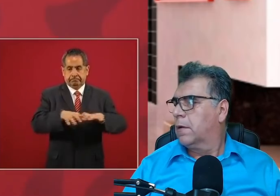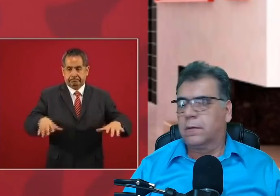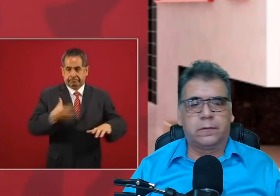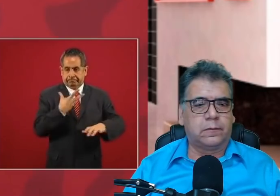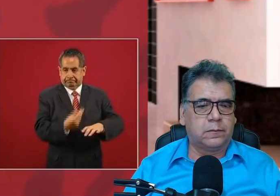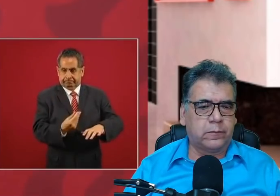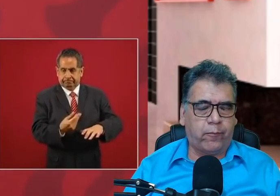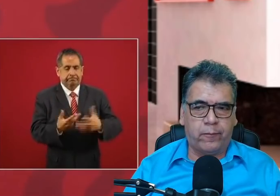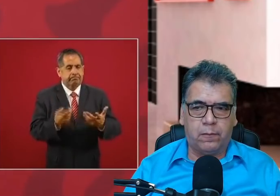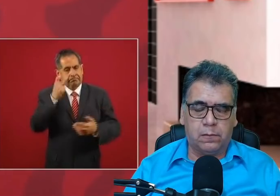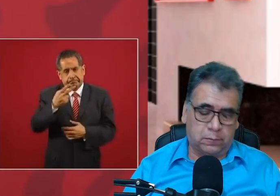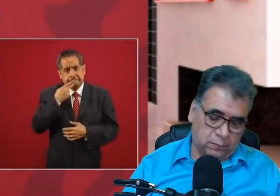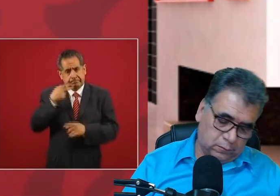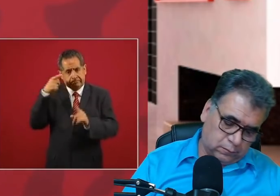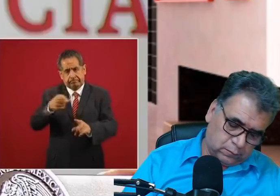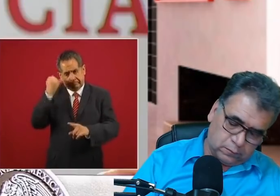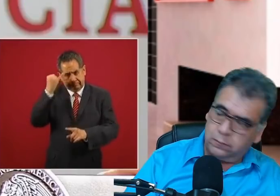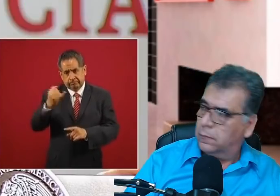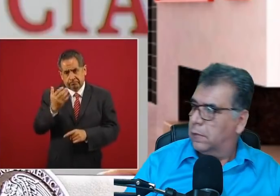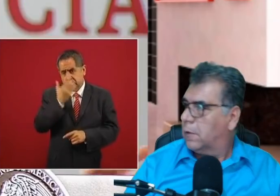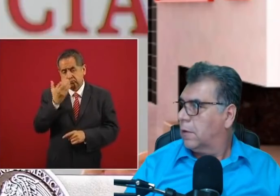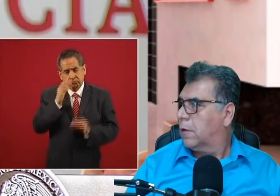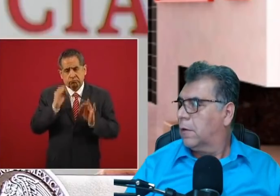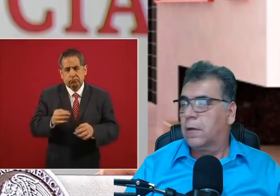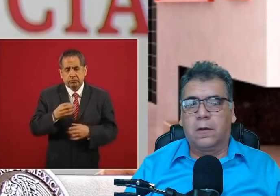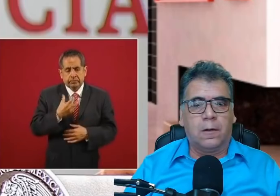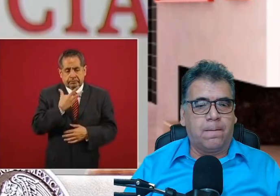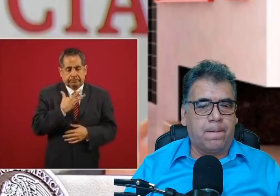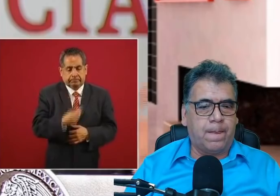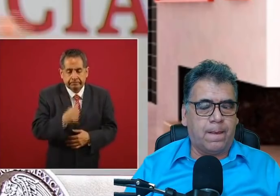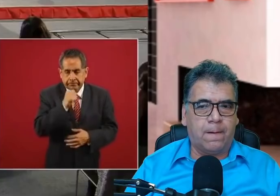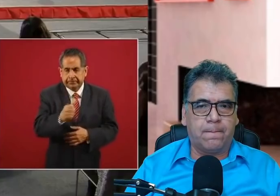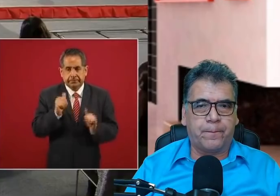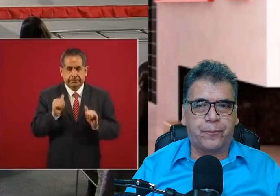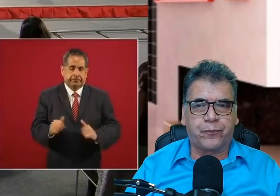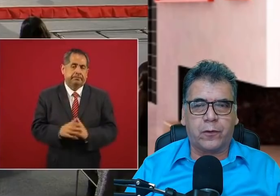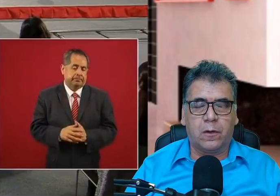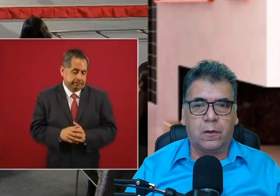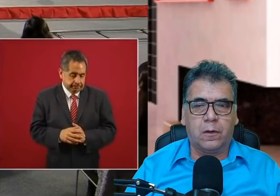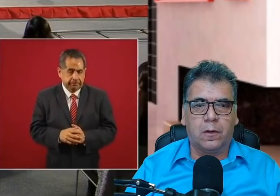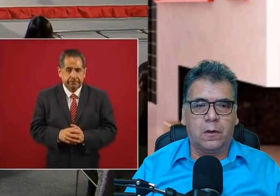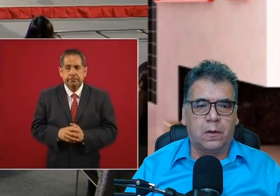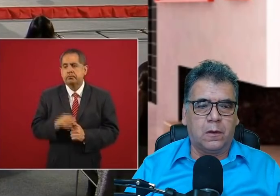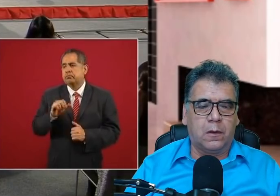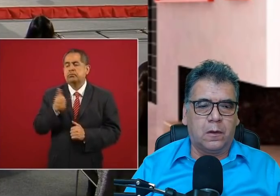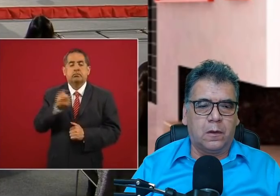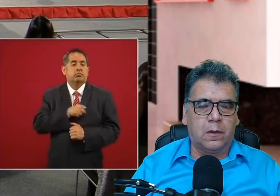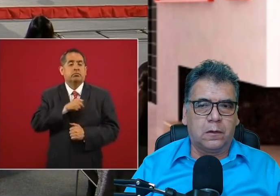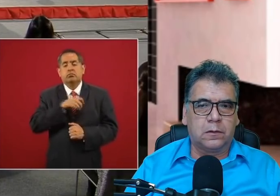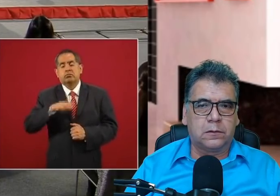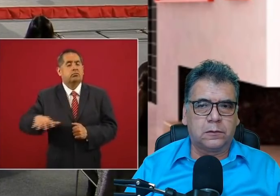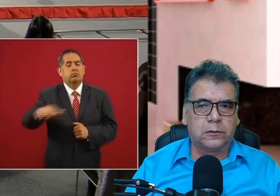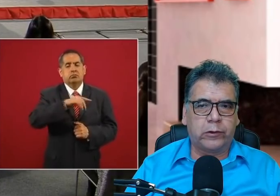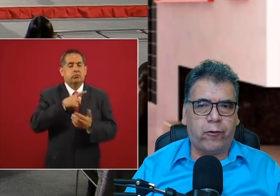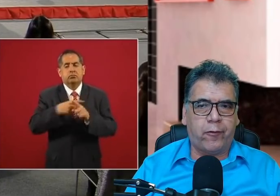persona. Ese es su uso más conocido. En el resto de la atención de la salud se usa en